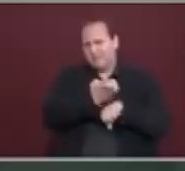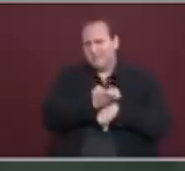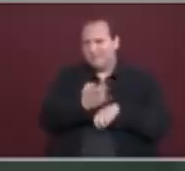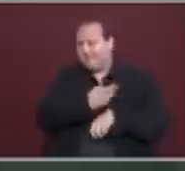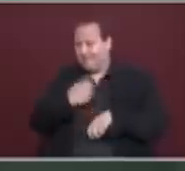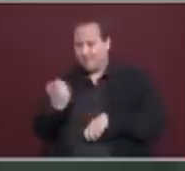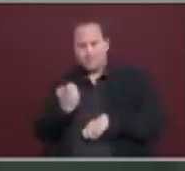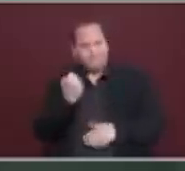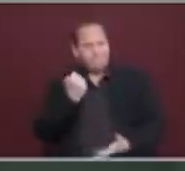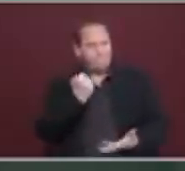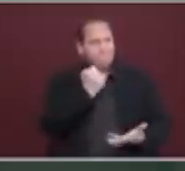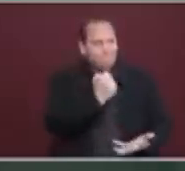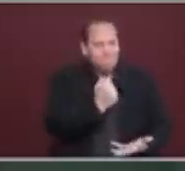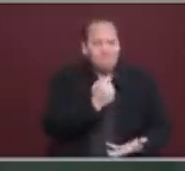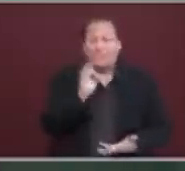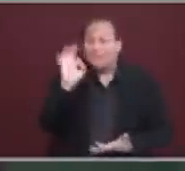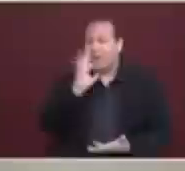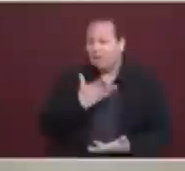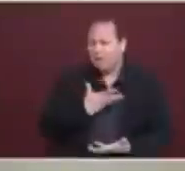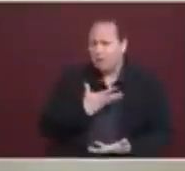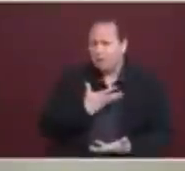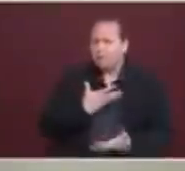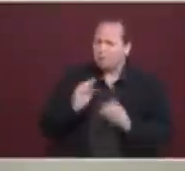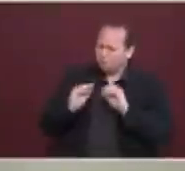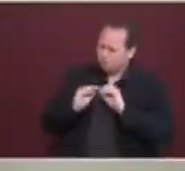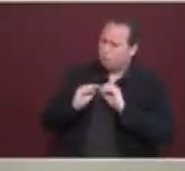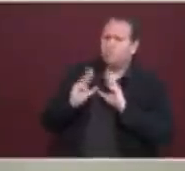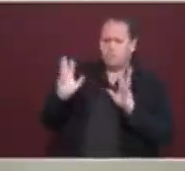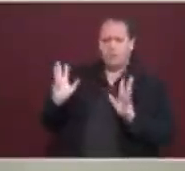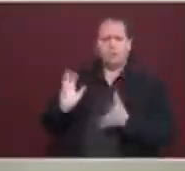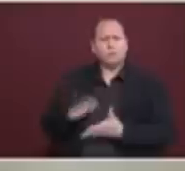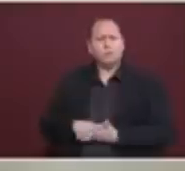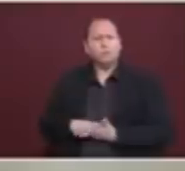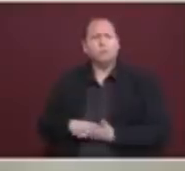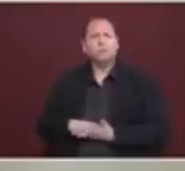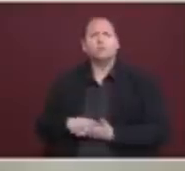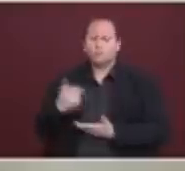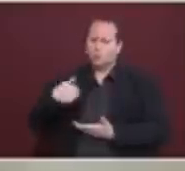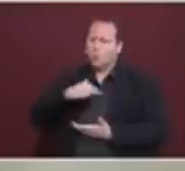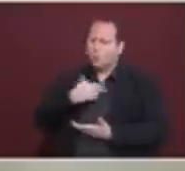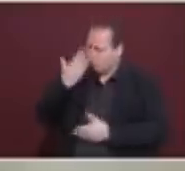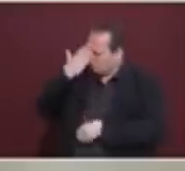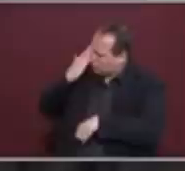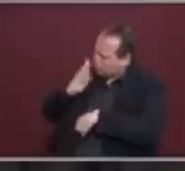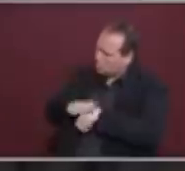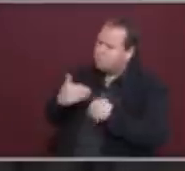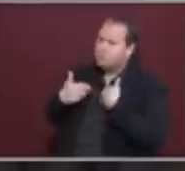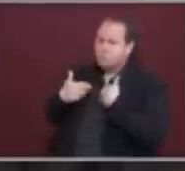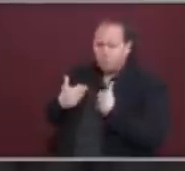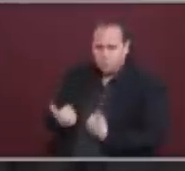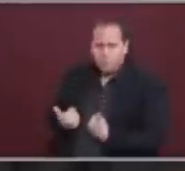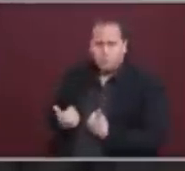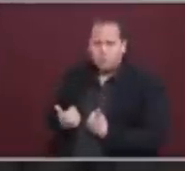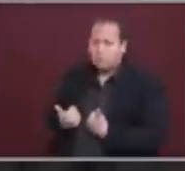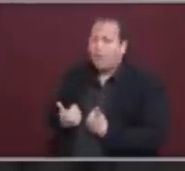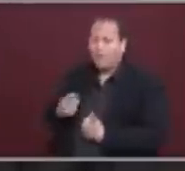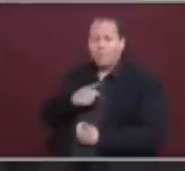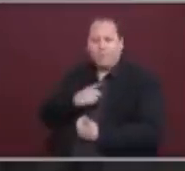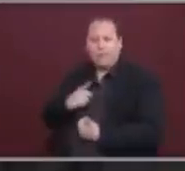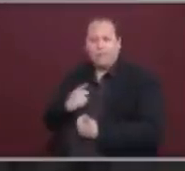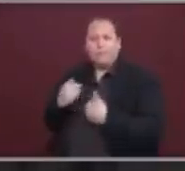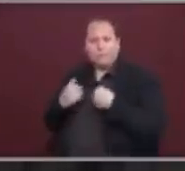este desde luego que no sólo se reconoce o se reconocería sino